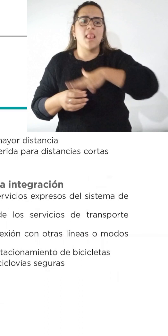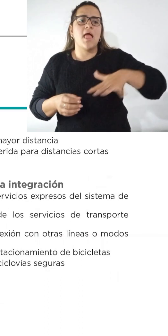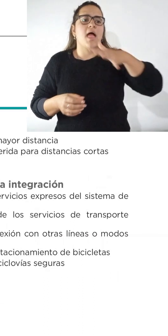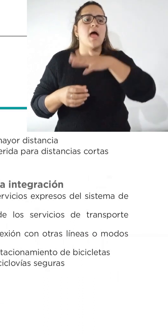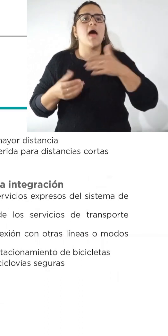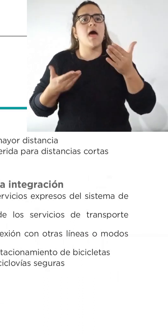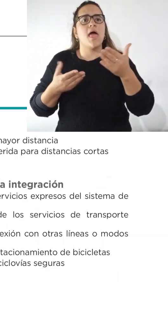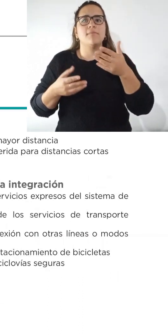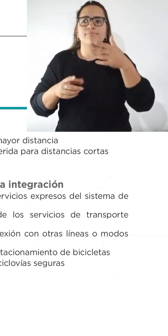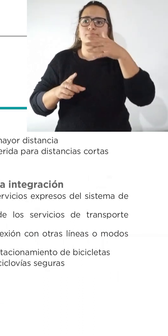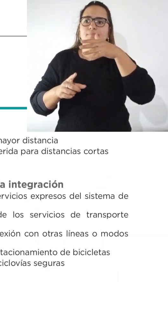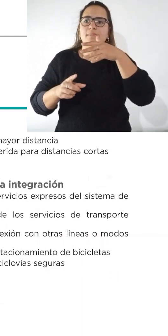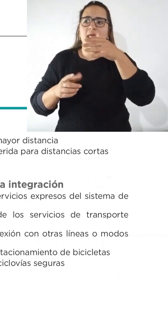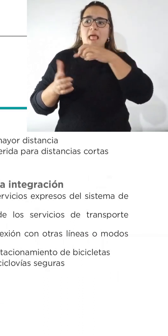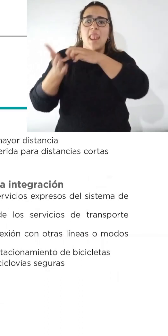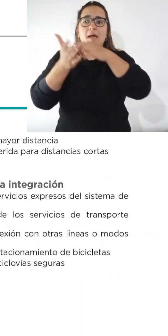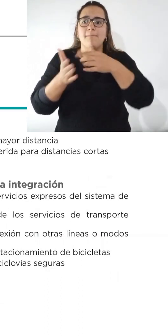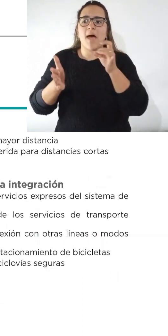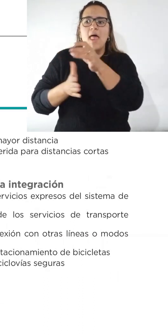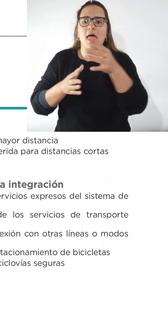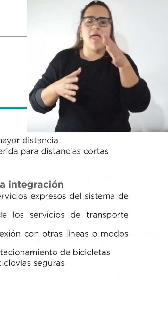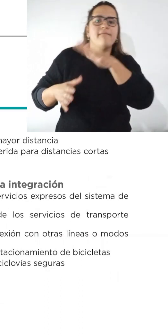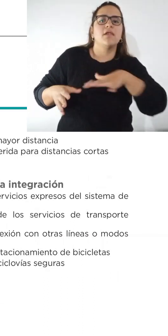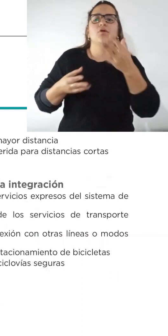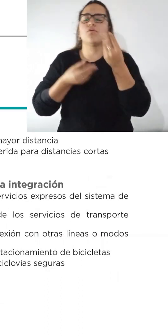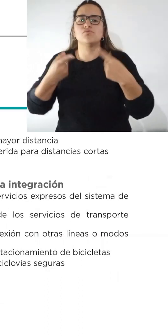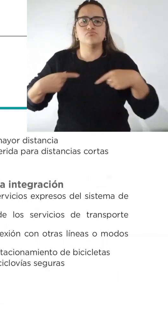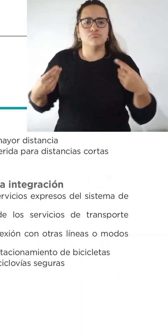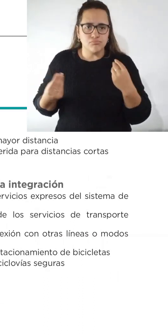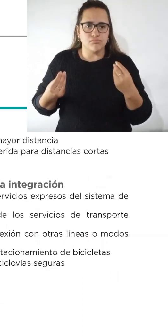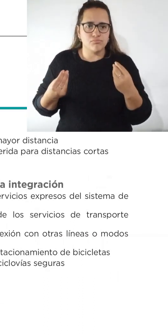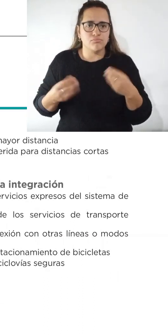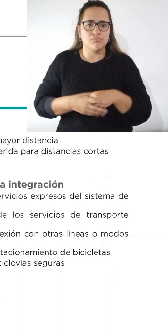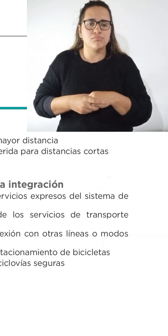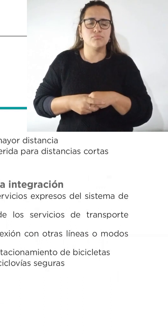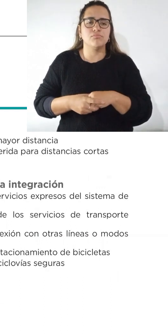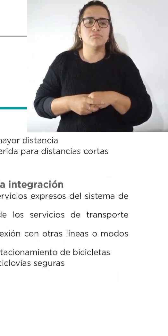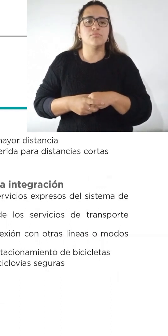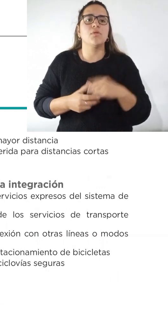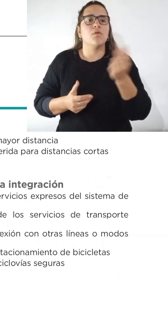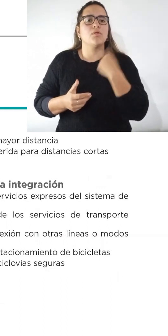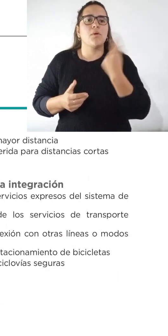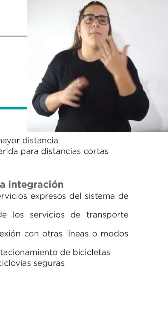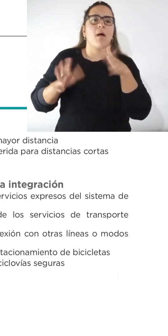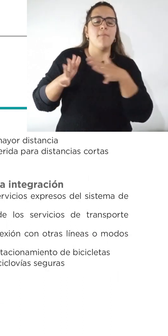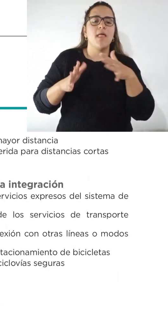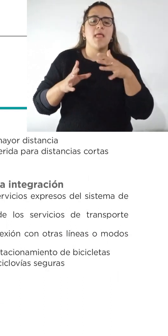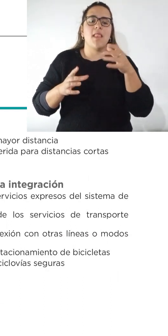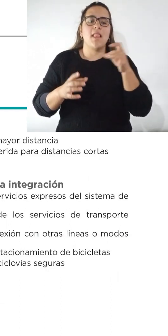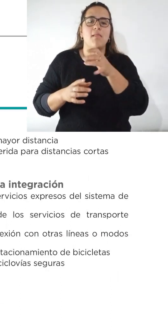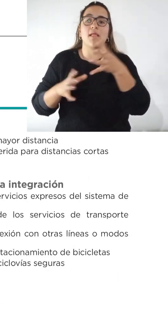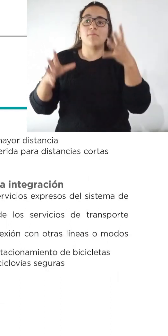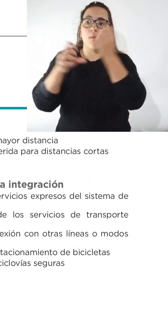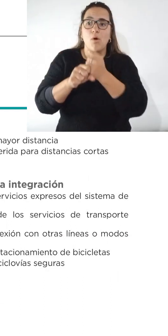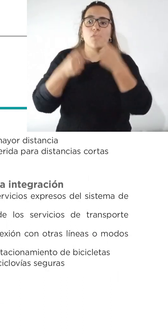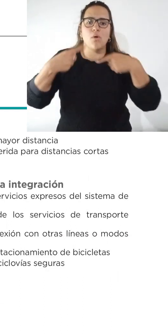pues las áreas de captación que se generan alrededor de las estaciones. En este sentido, pues tenemos que alrededor